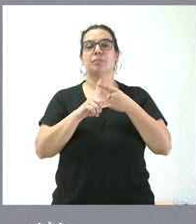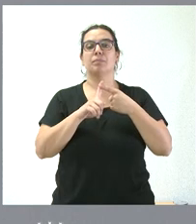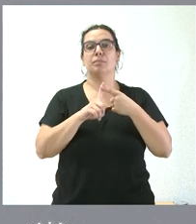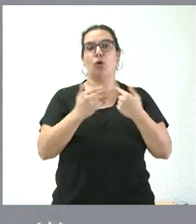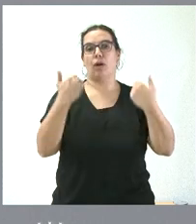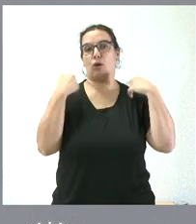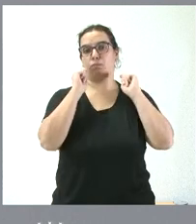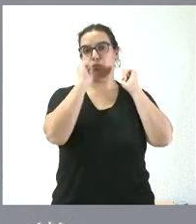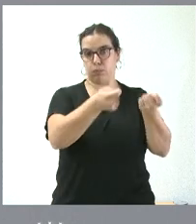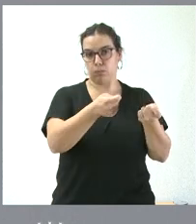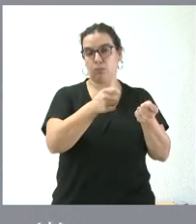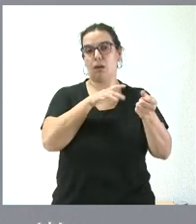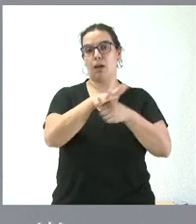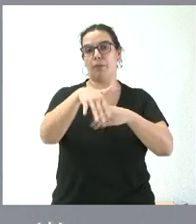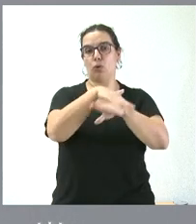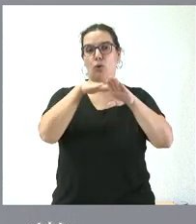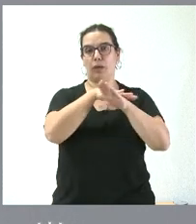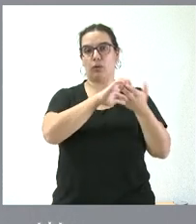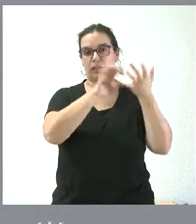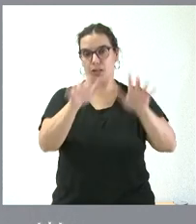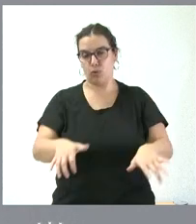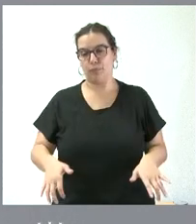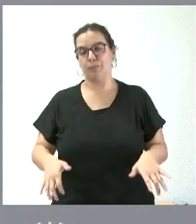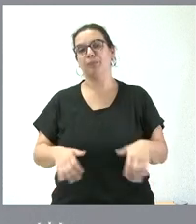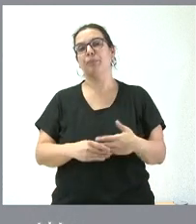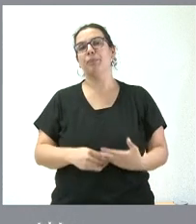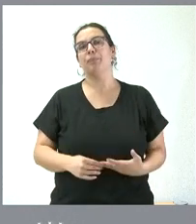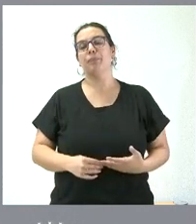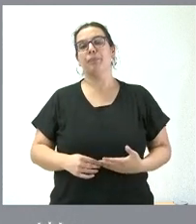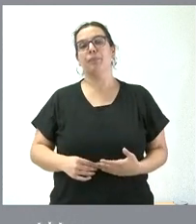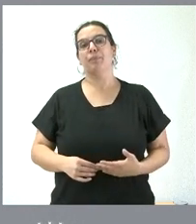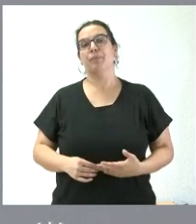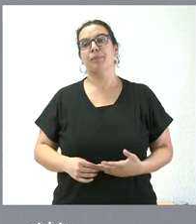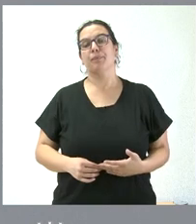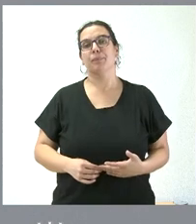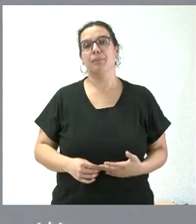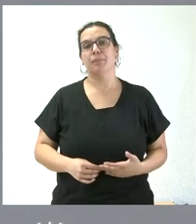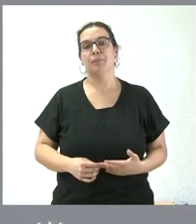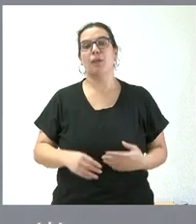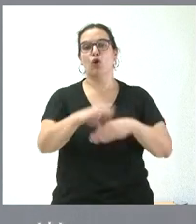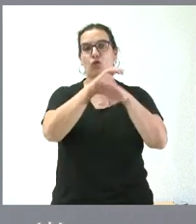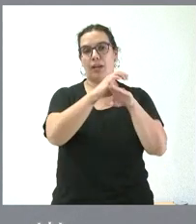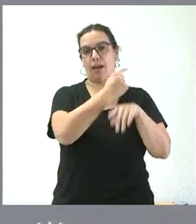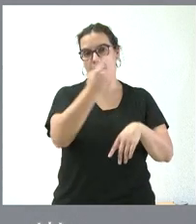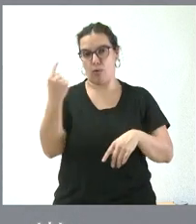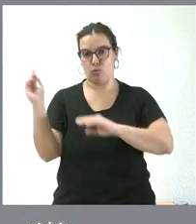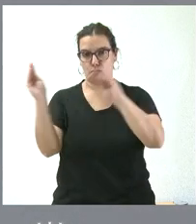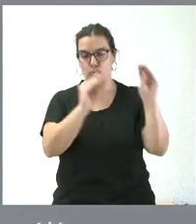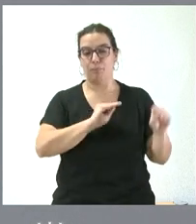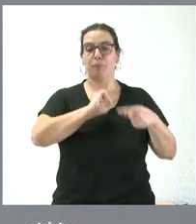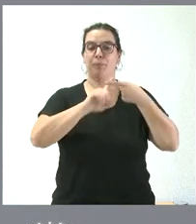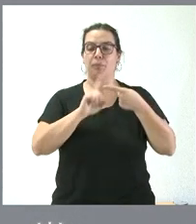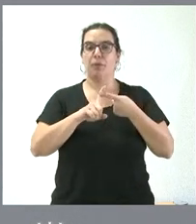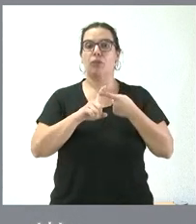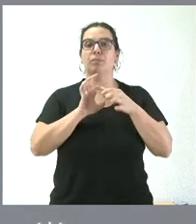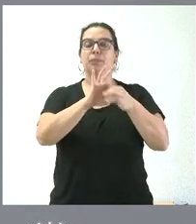en el ámbito del gobierno de Castilla de León que searo en lo que tiene que ver por distintas consejerías primero en lo que afecta a